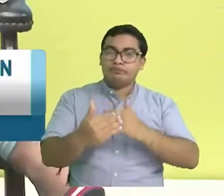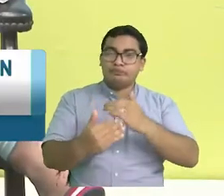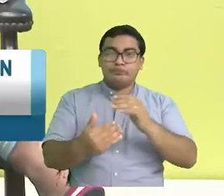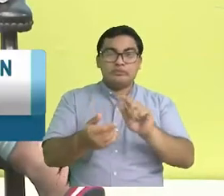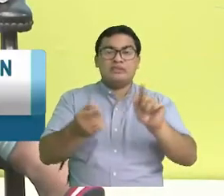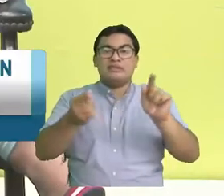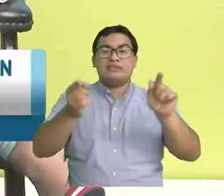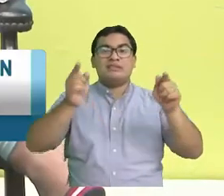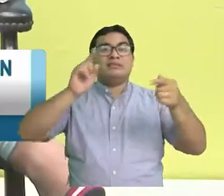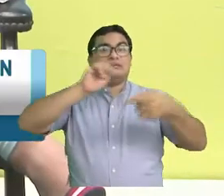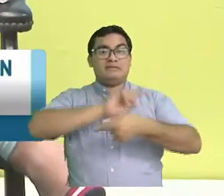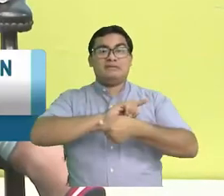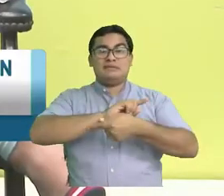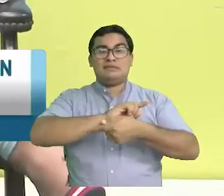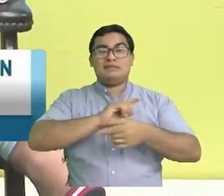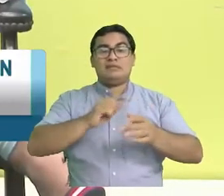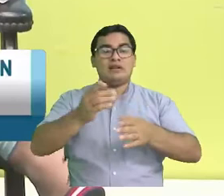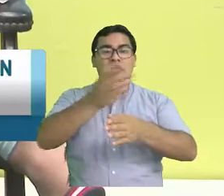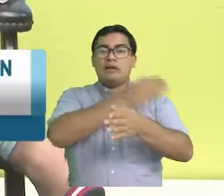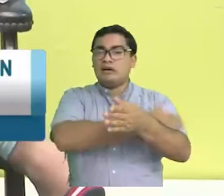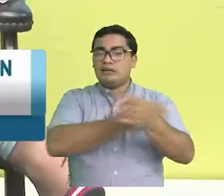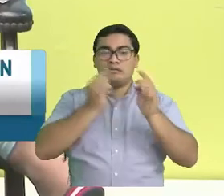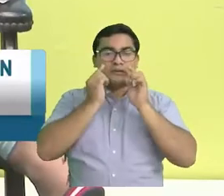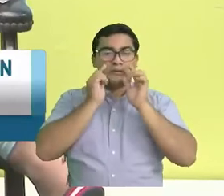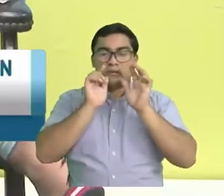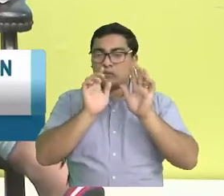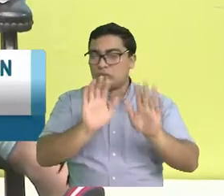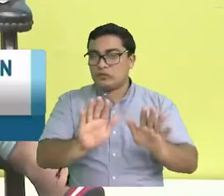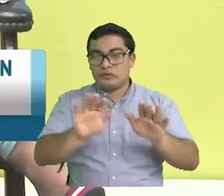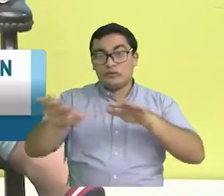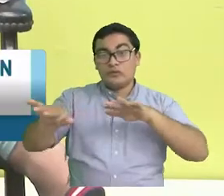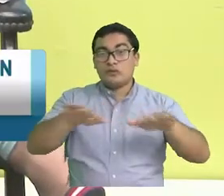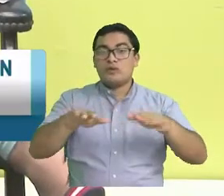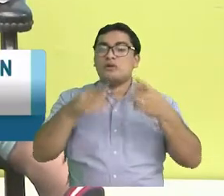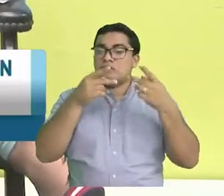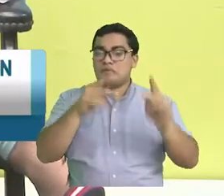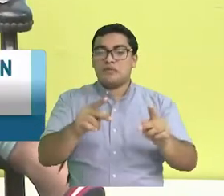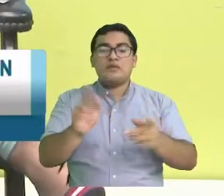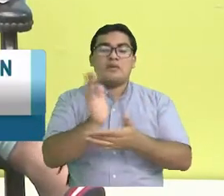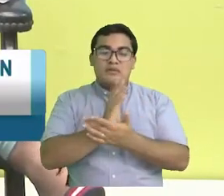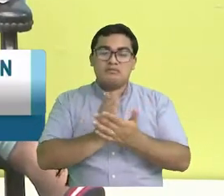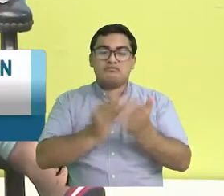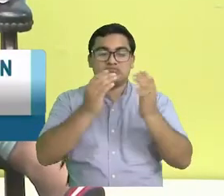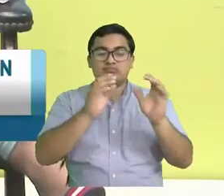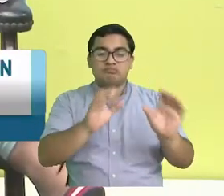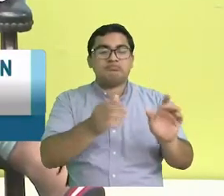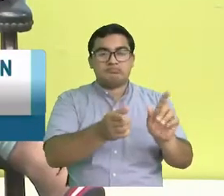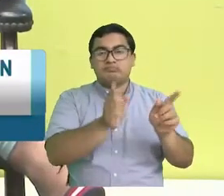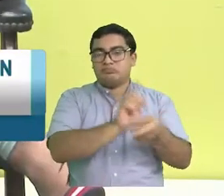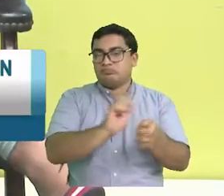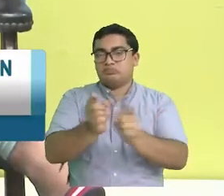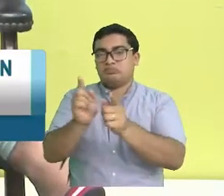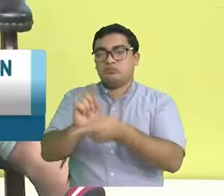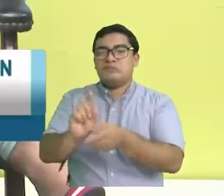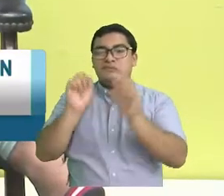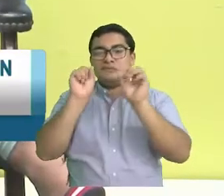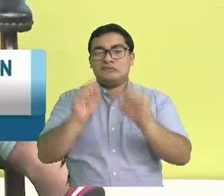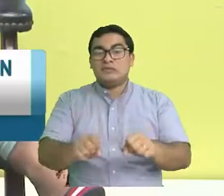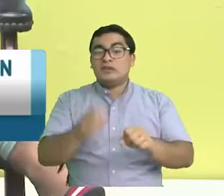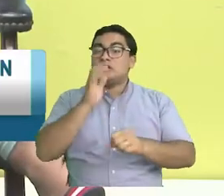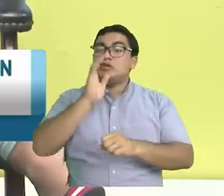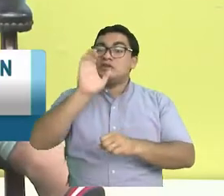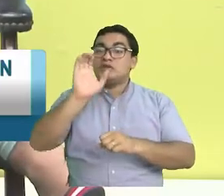vive. O sea, nosotros no podemos prevenirlo, pero sí podemos modificar algunas cosas en el ambiente del niño para